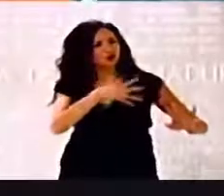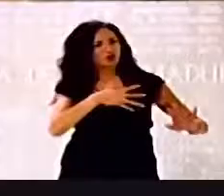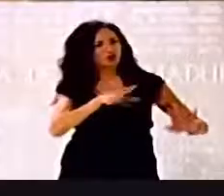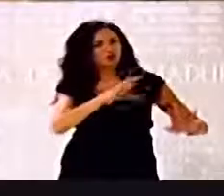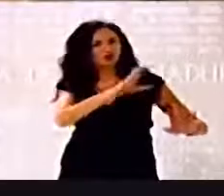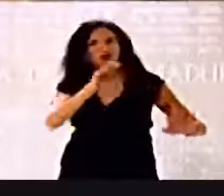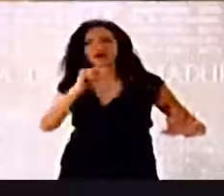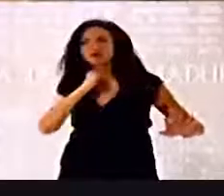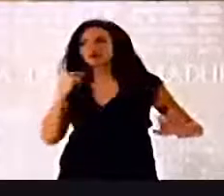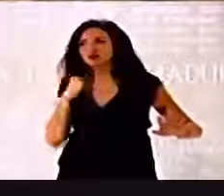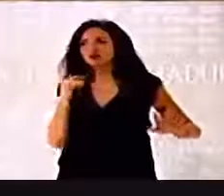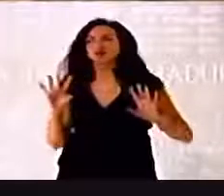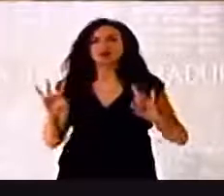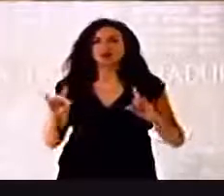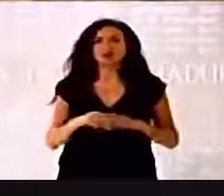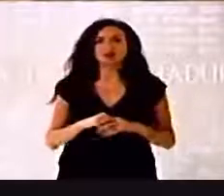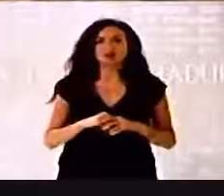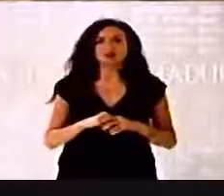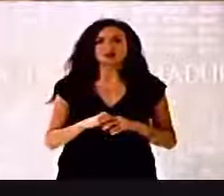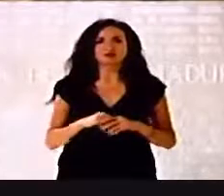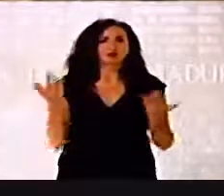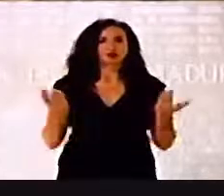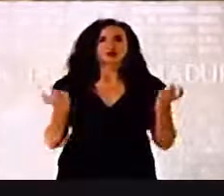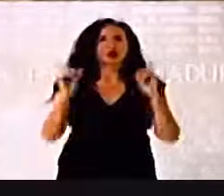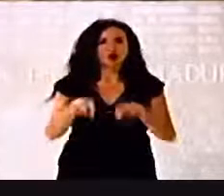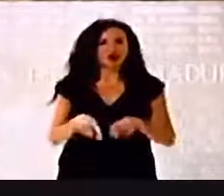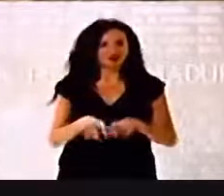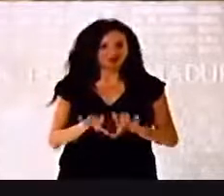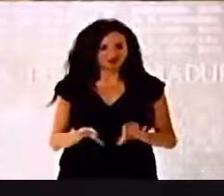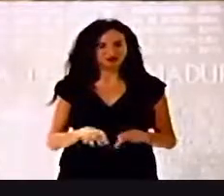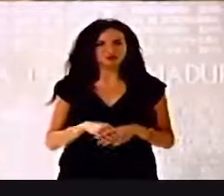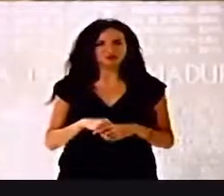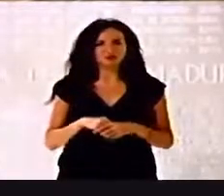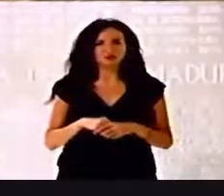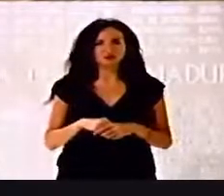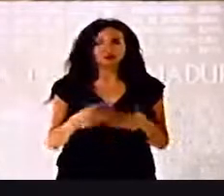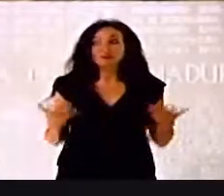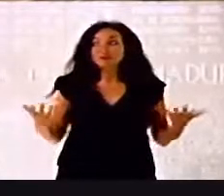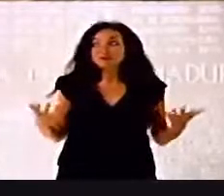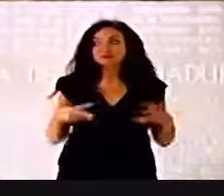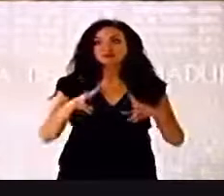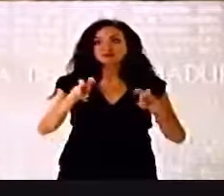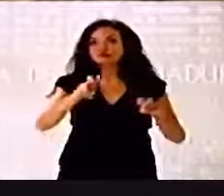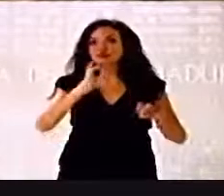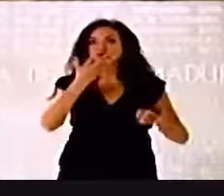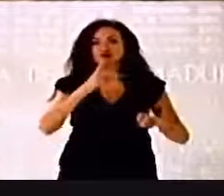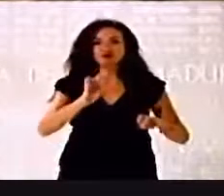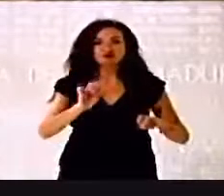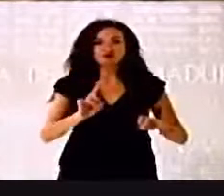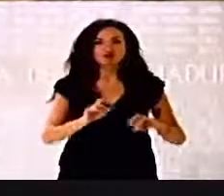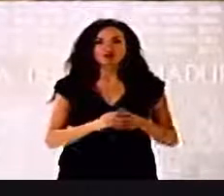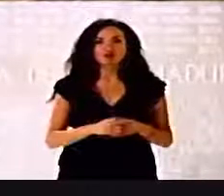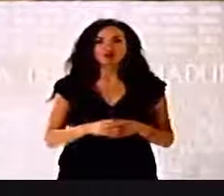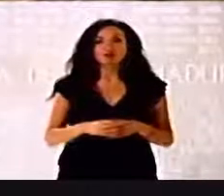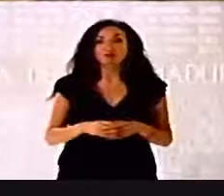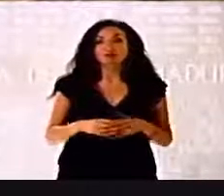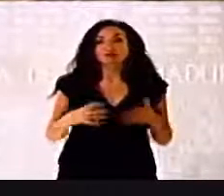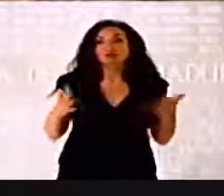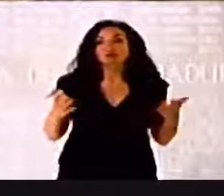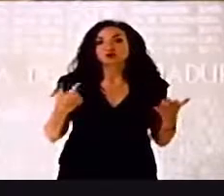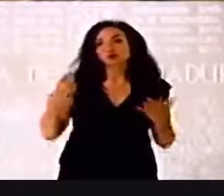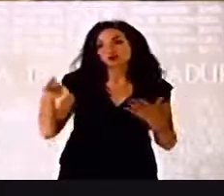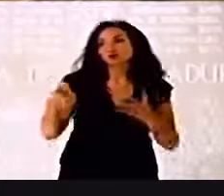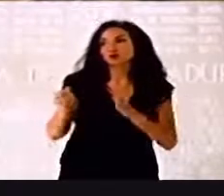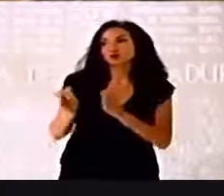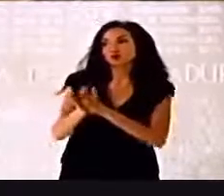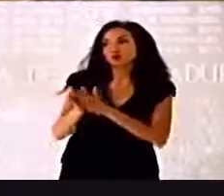Badajoz? En Cáceres y Badajoz las tienen convocadas. Pues como desconozco el asunto, al término de la rueda, Concha, le pasamos al